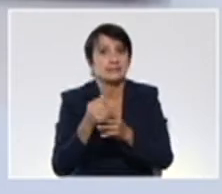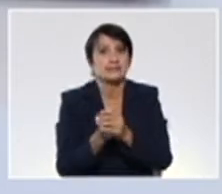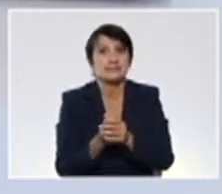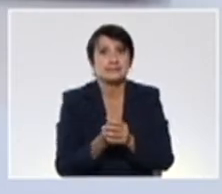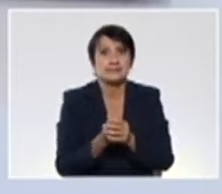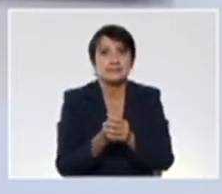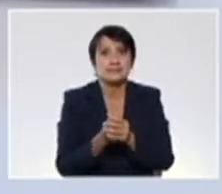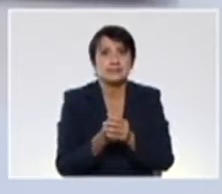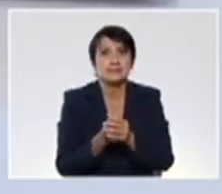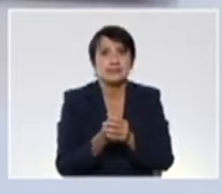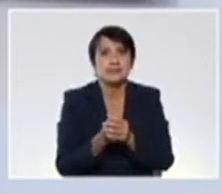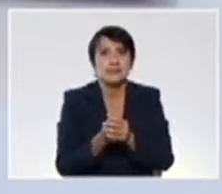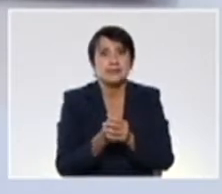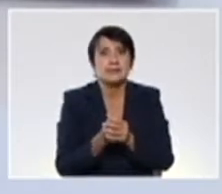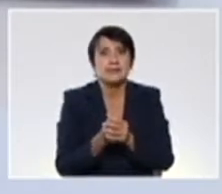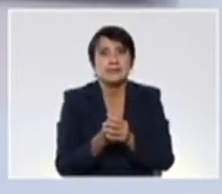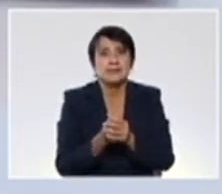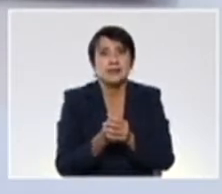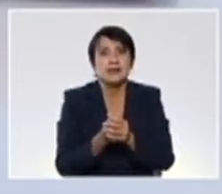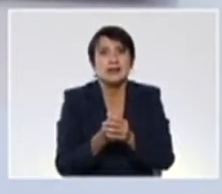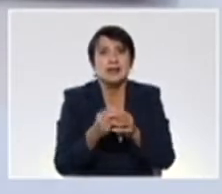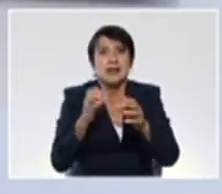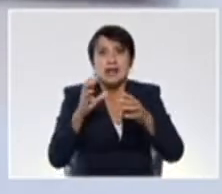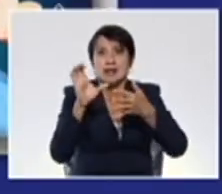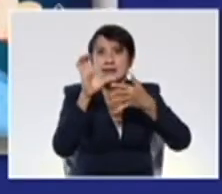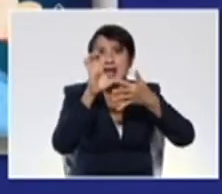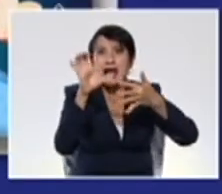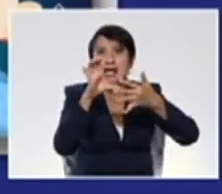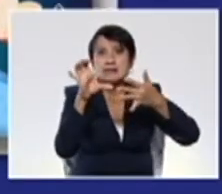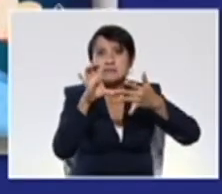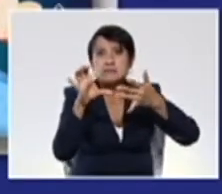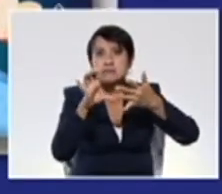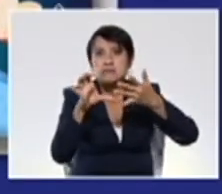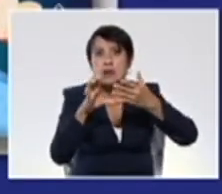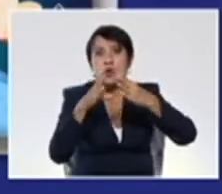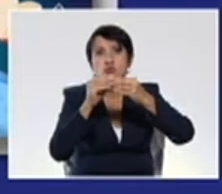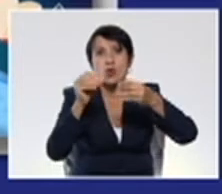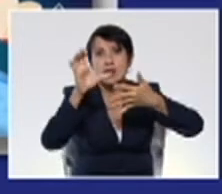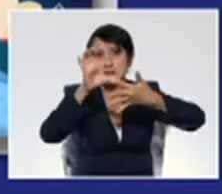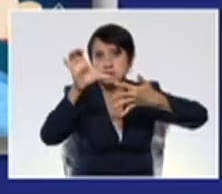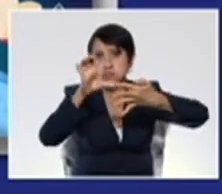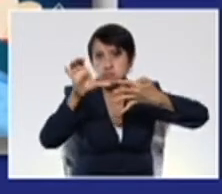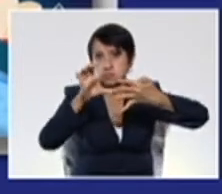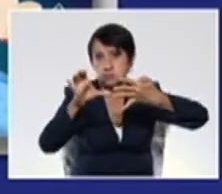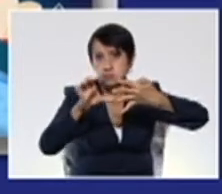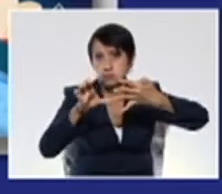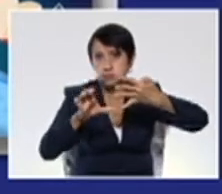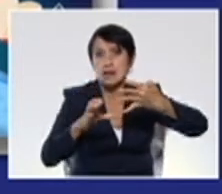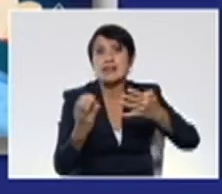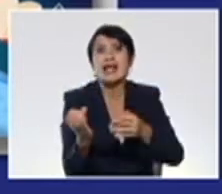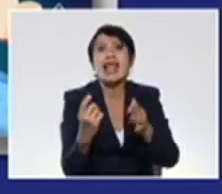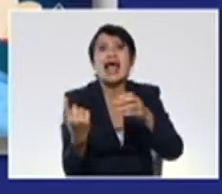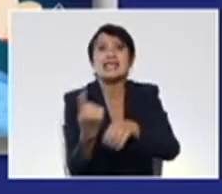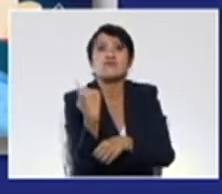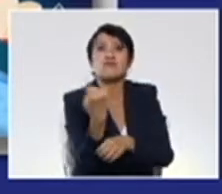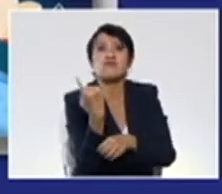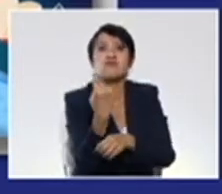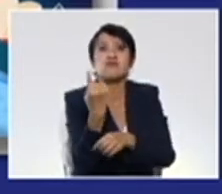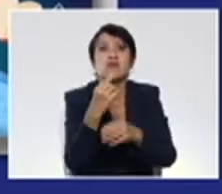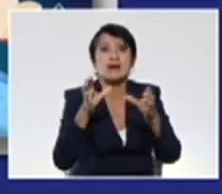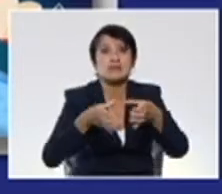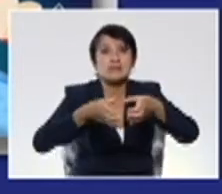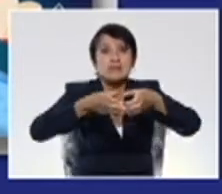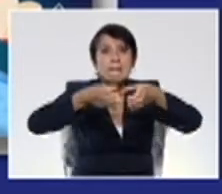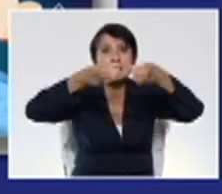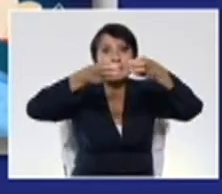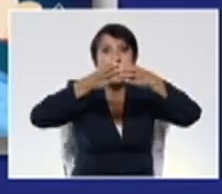¿sí? Entonces, la clasificación, las características, las partes básicas de la licuadora, bueno, lo están viendo ahorita en